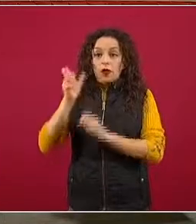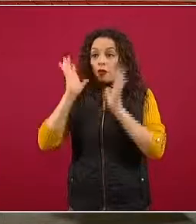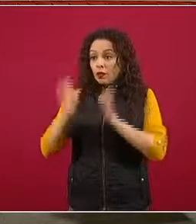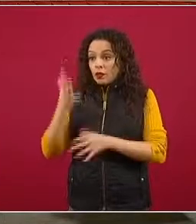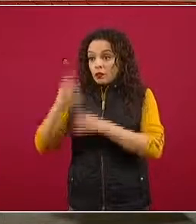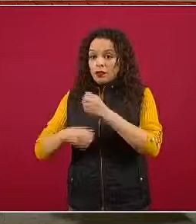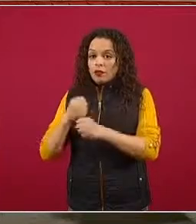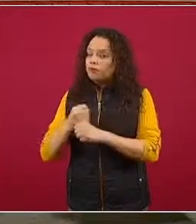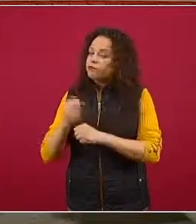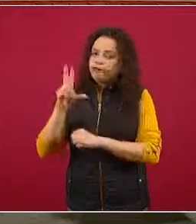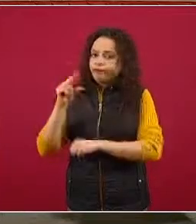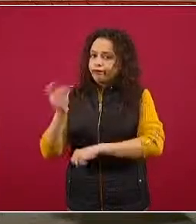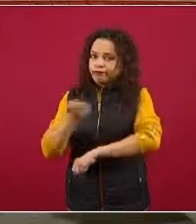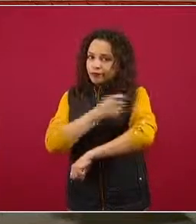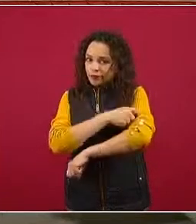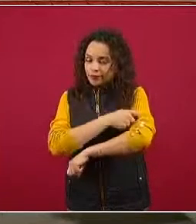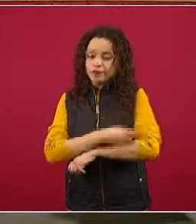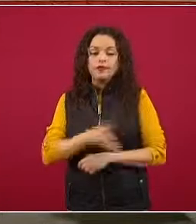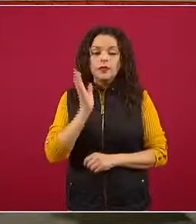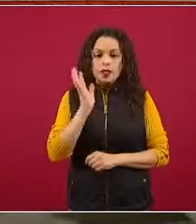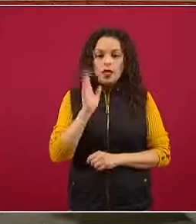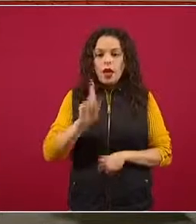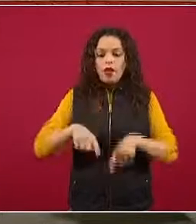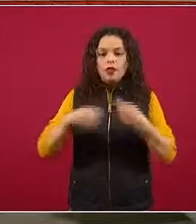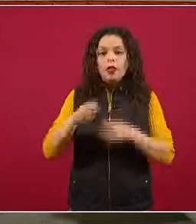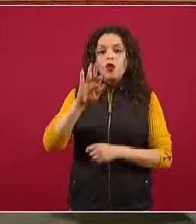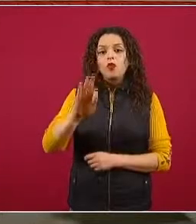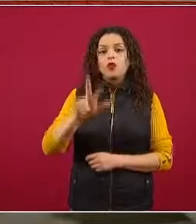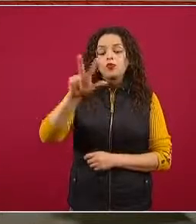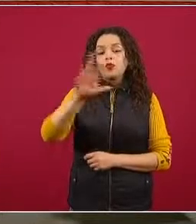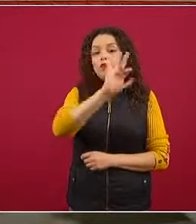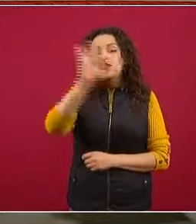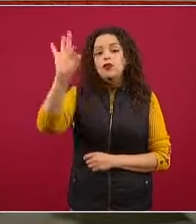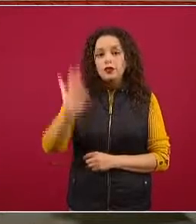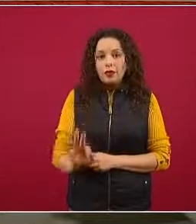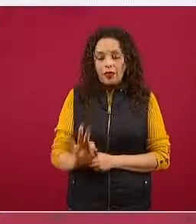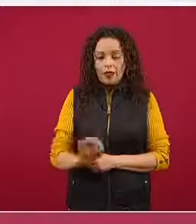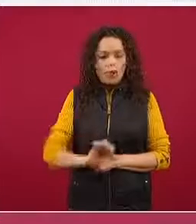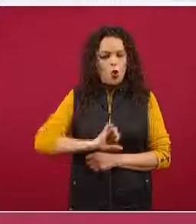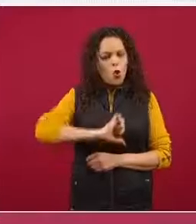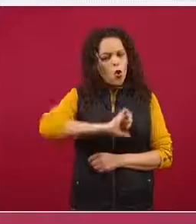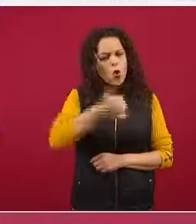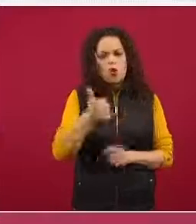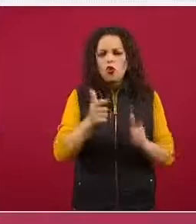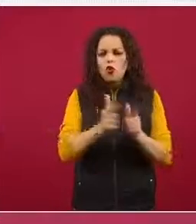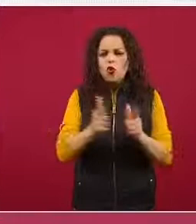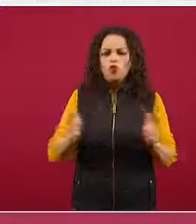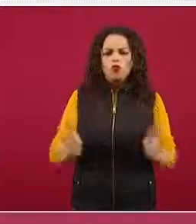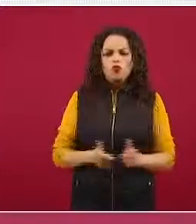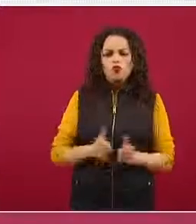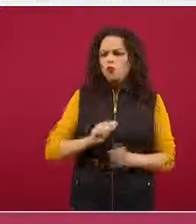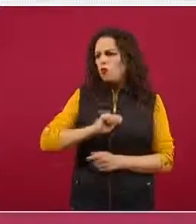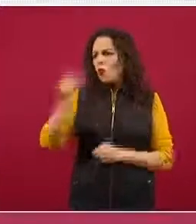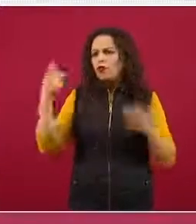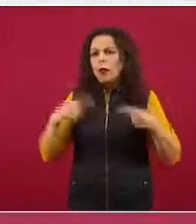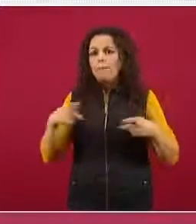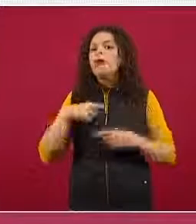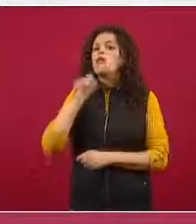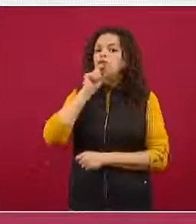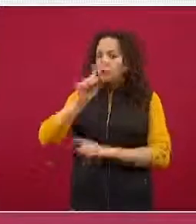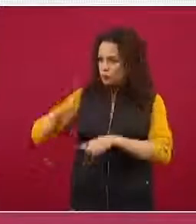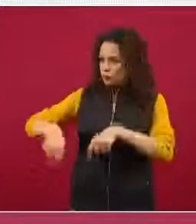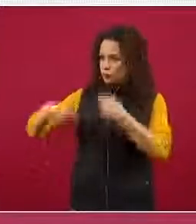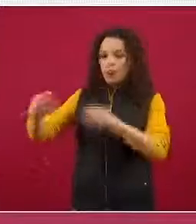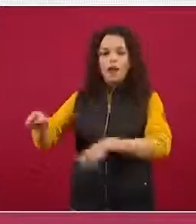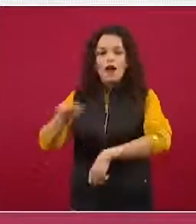vacuna. Hay un avance del 48% y de otros grupos, de otras personas que también reciben la